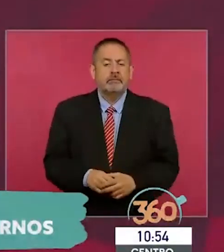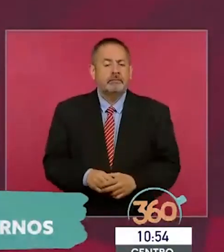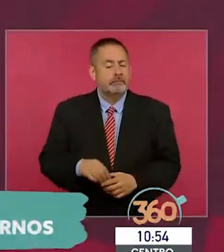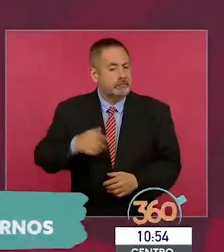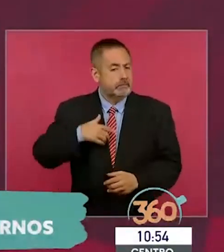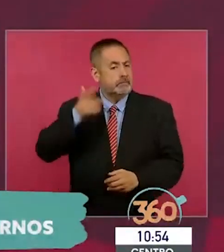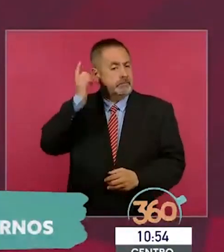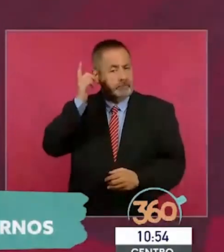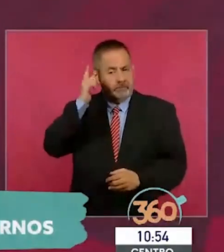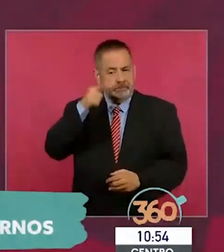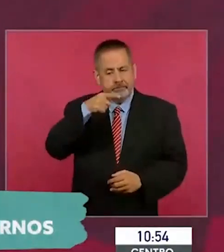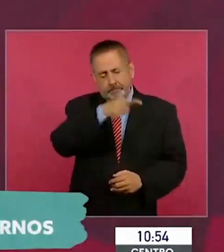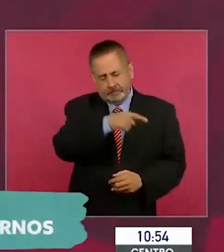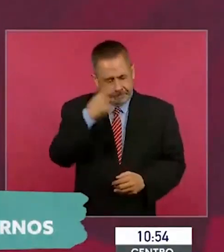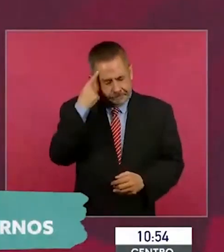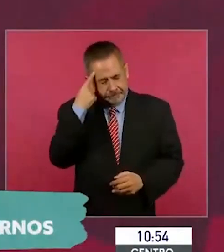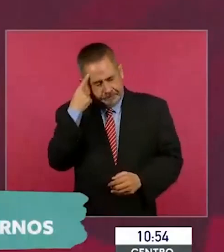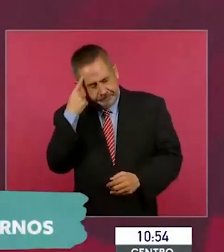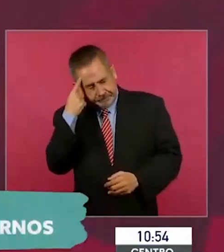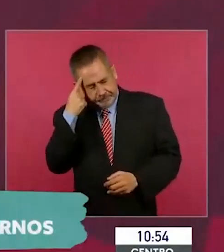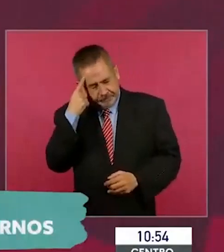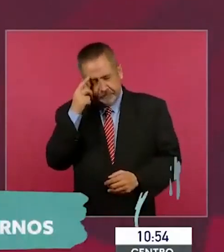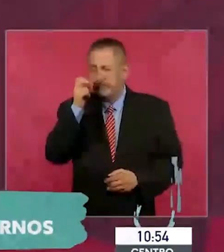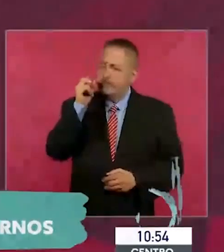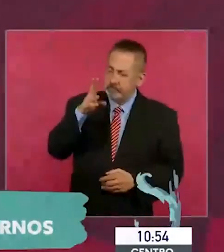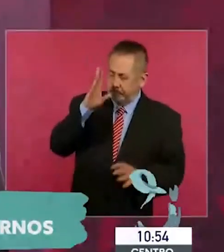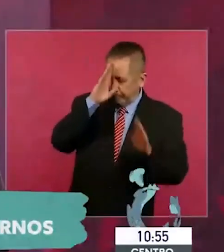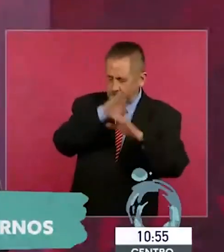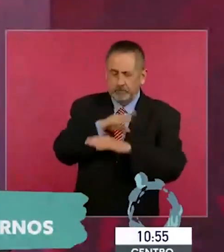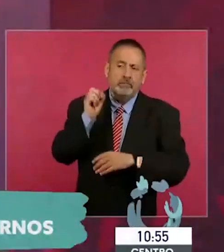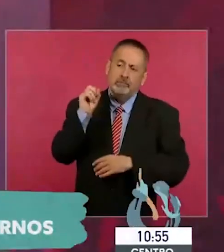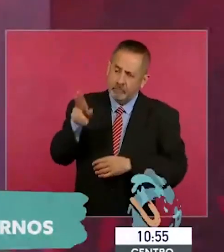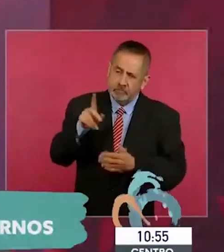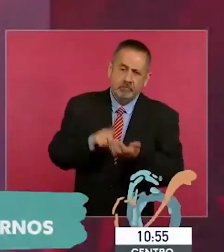Ojalá y este hombre recapacite